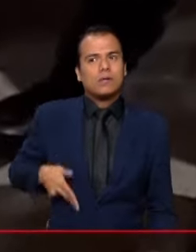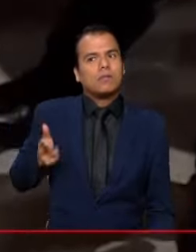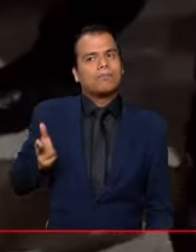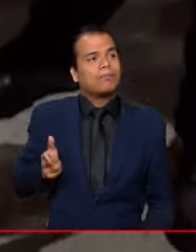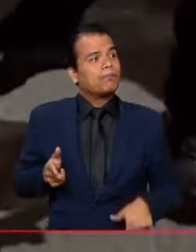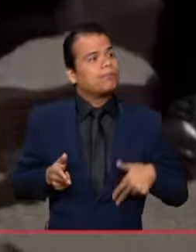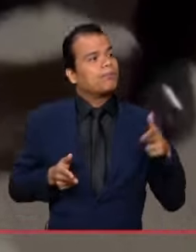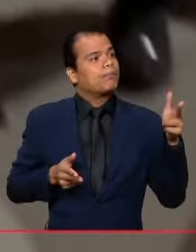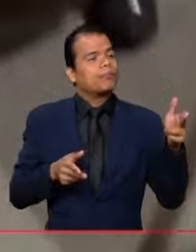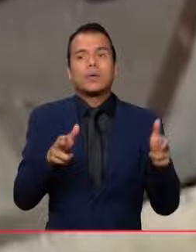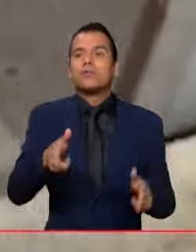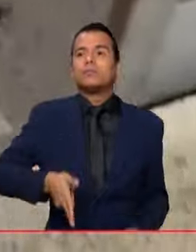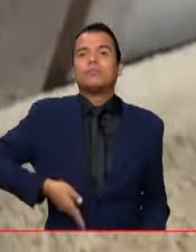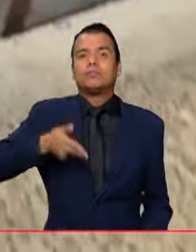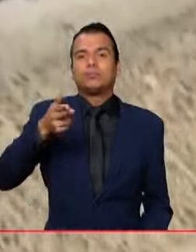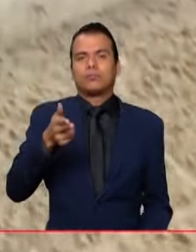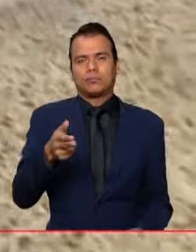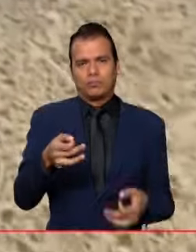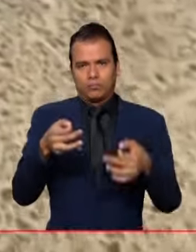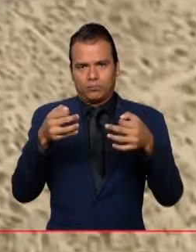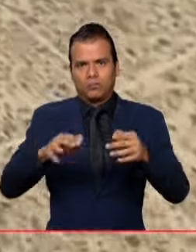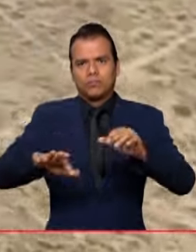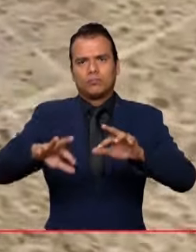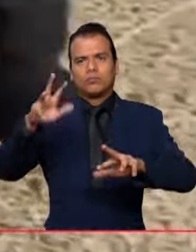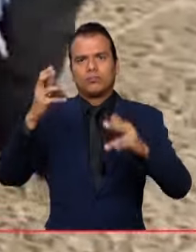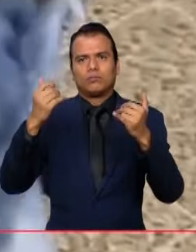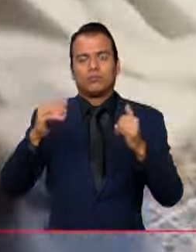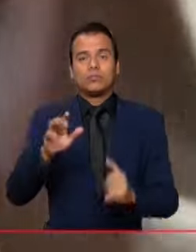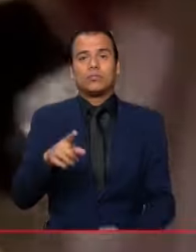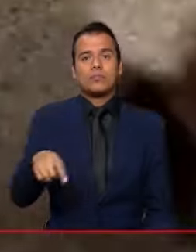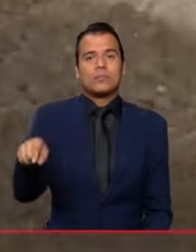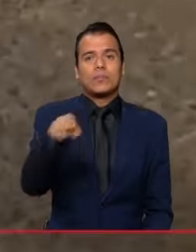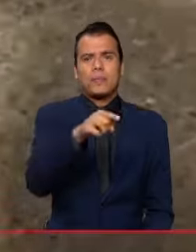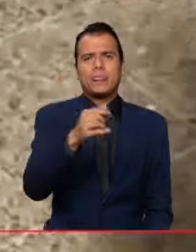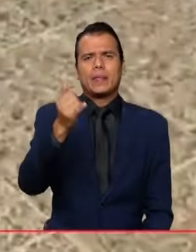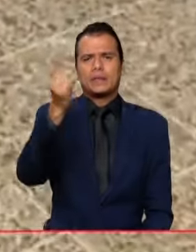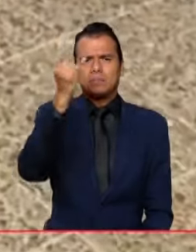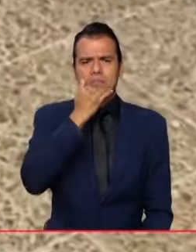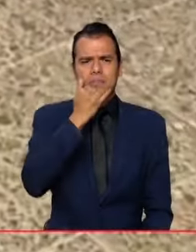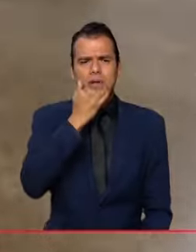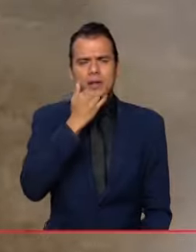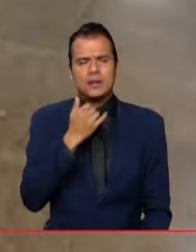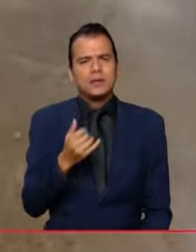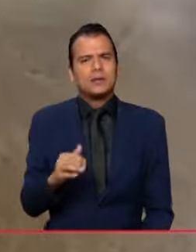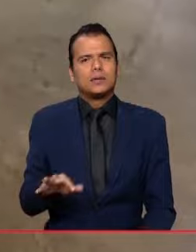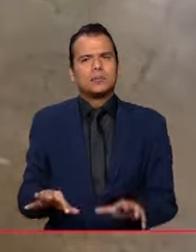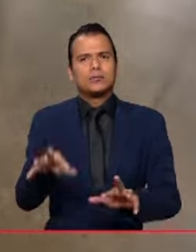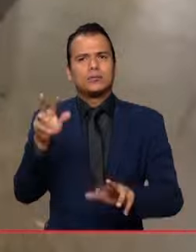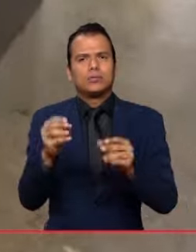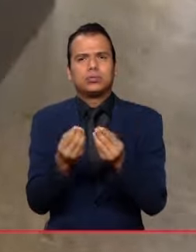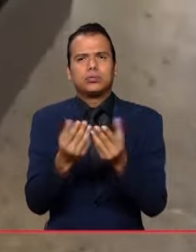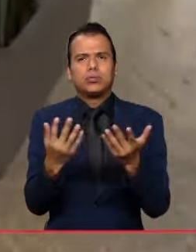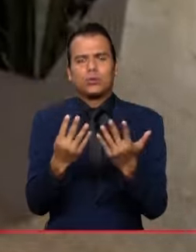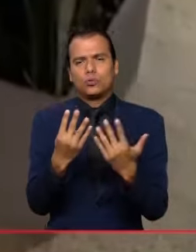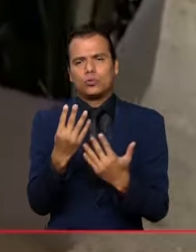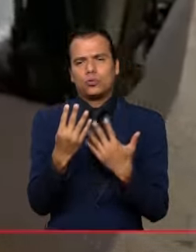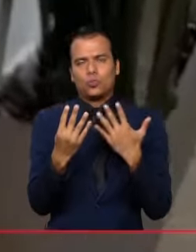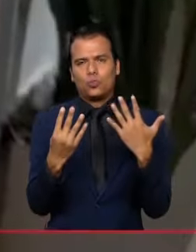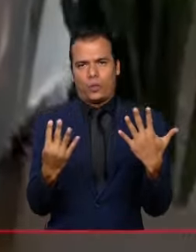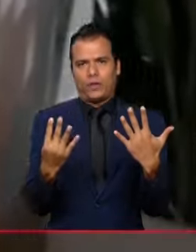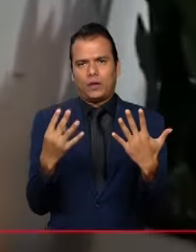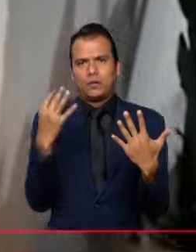cometer los hurtos. Se les atribuye al menos 9 casos por un monto de 190 millones